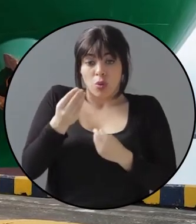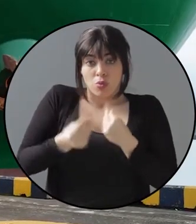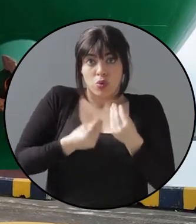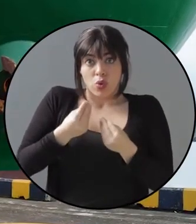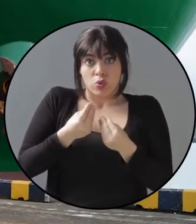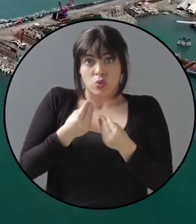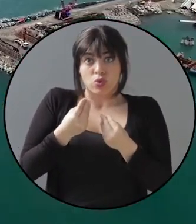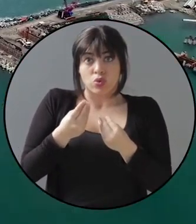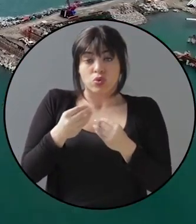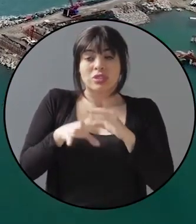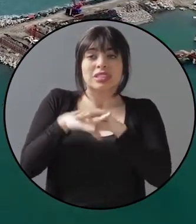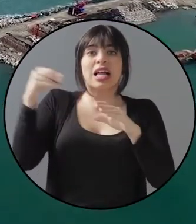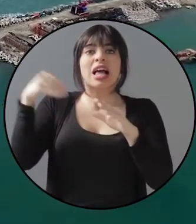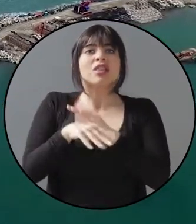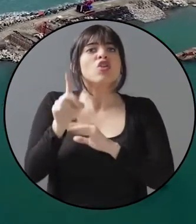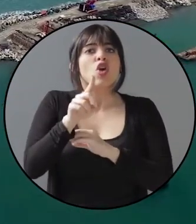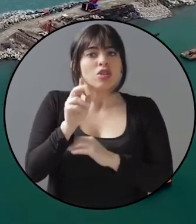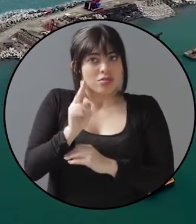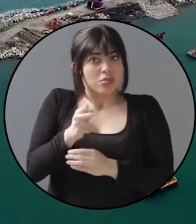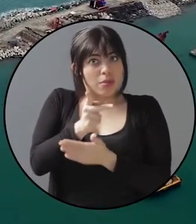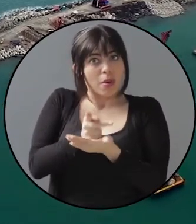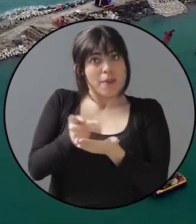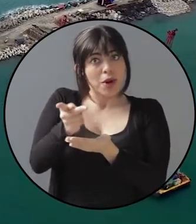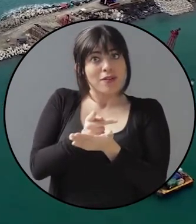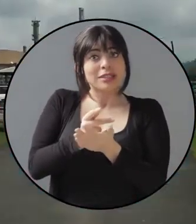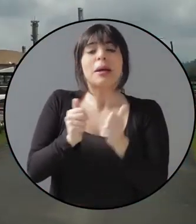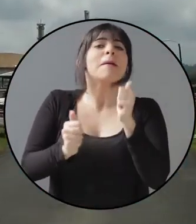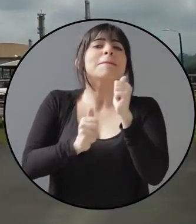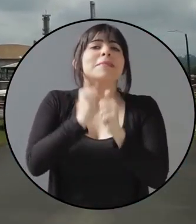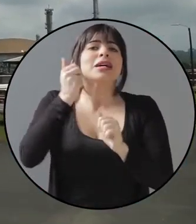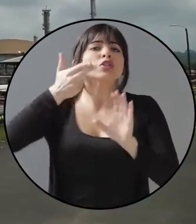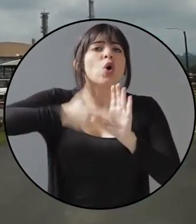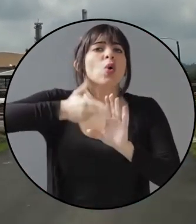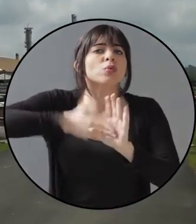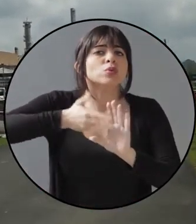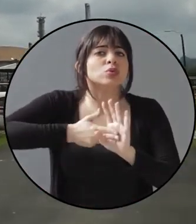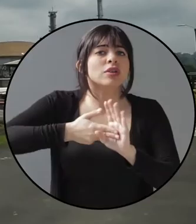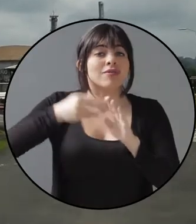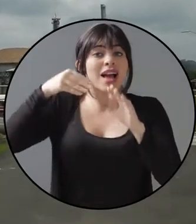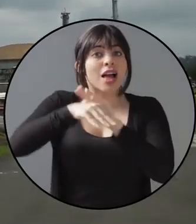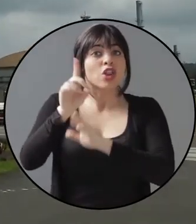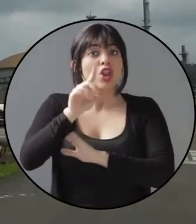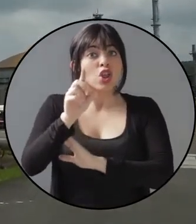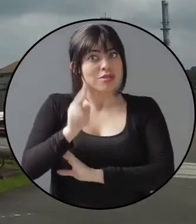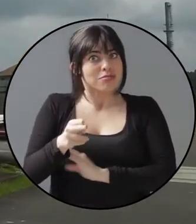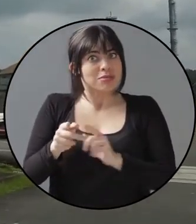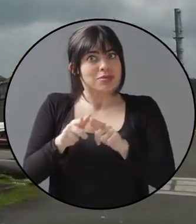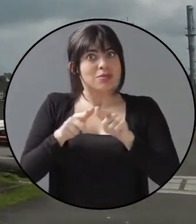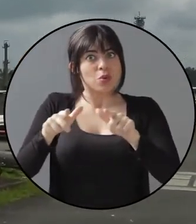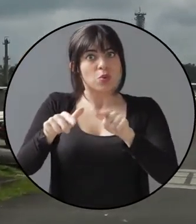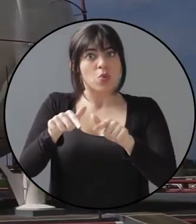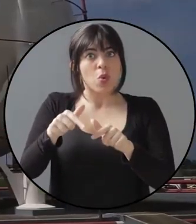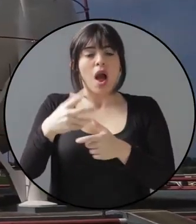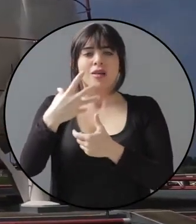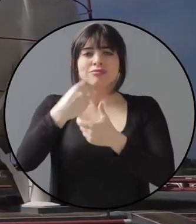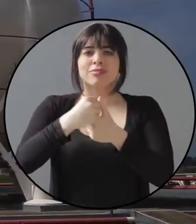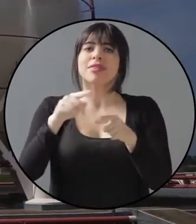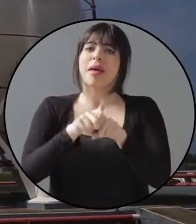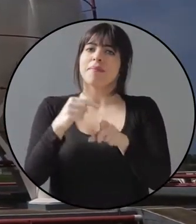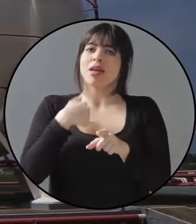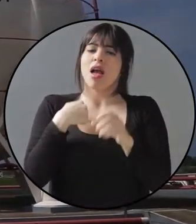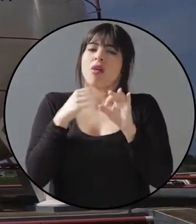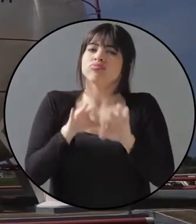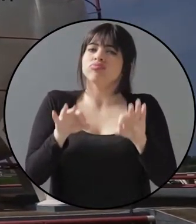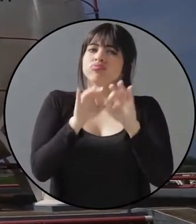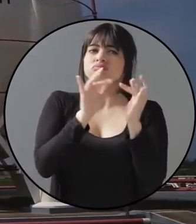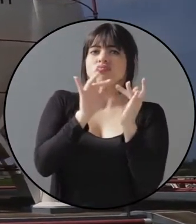nuestros productos salen y entran por esta provincia. La mayoría de los combustibles ingresan por esta tierra, que también